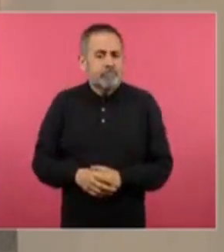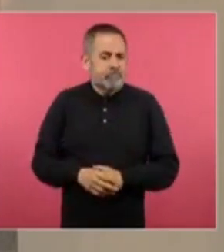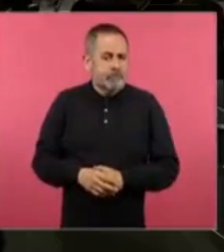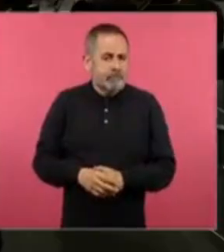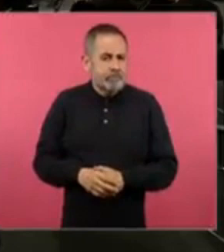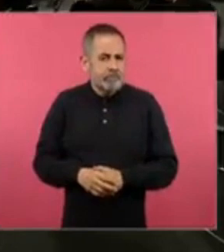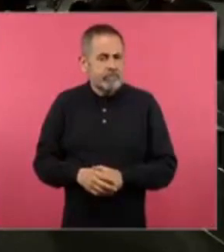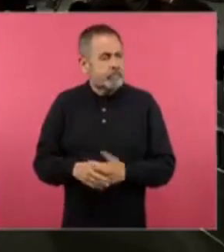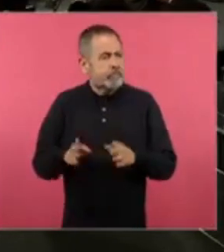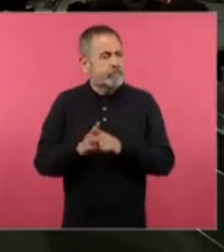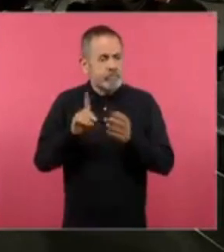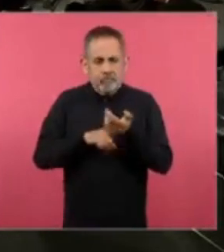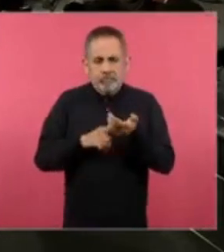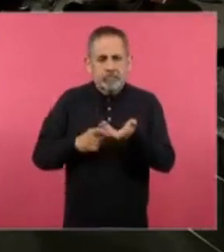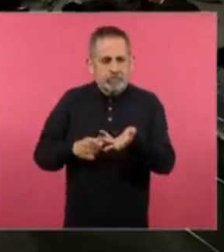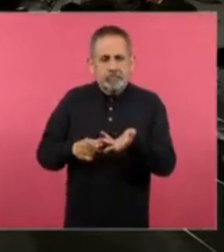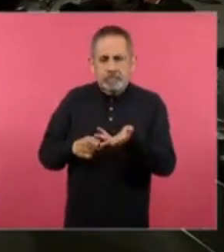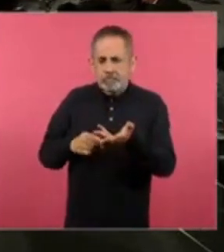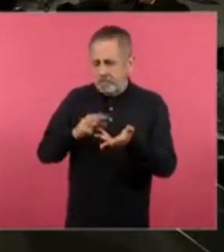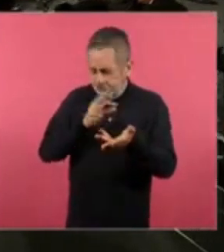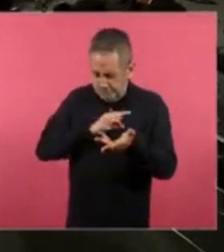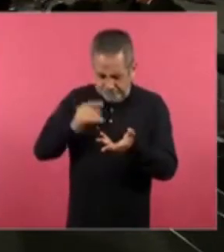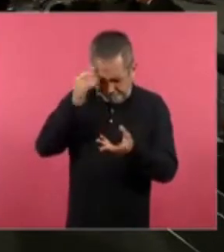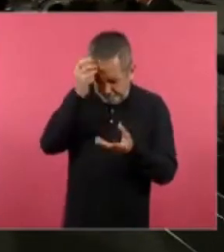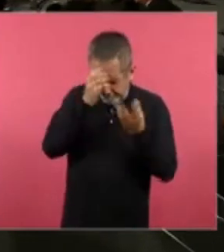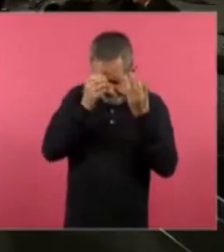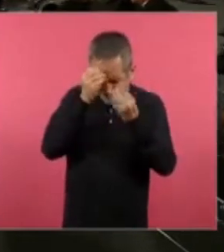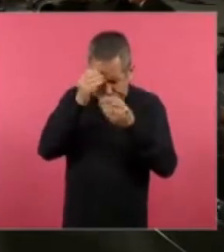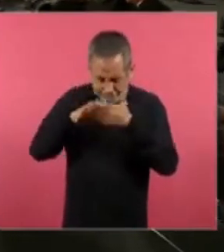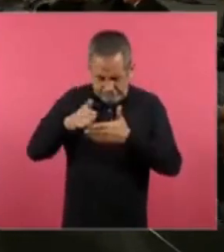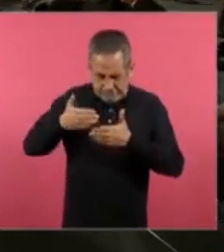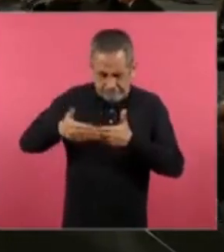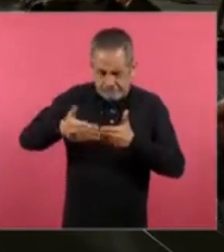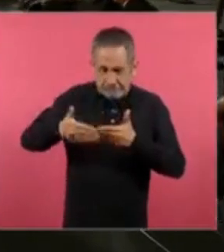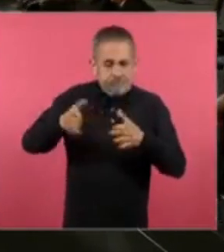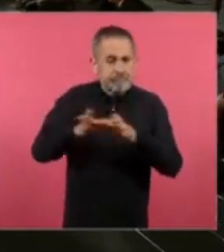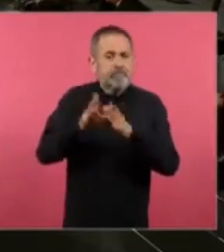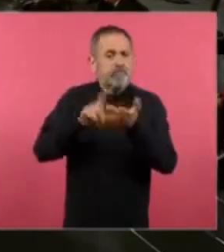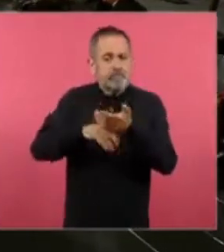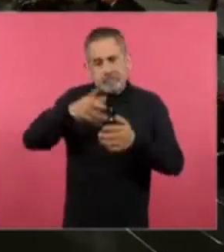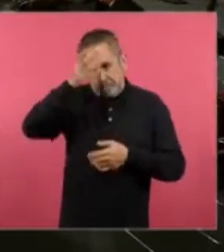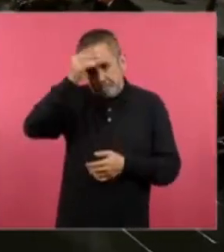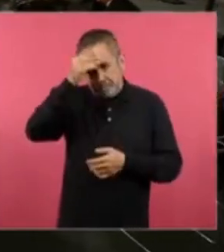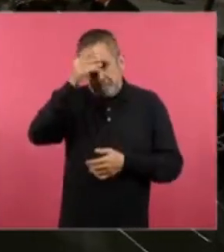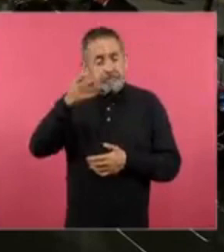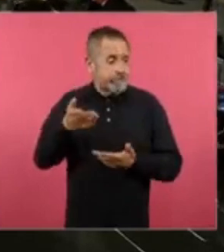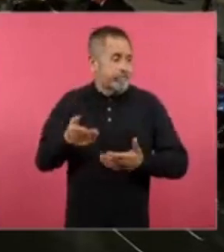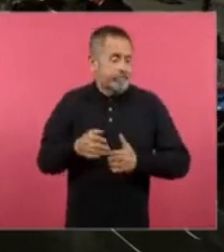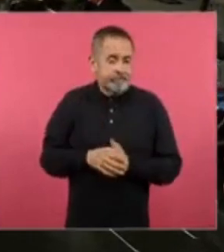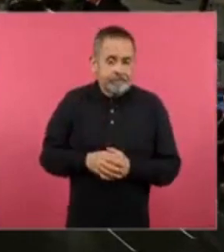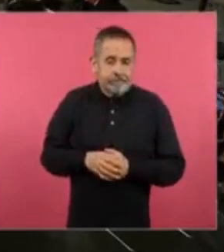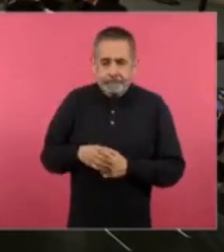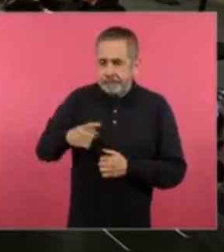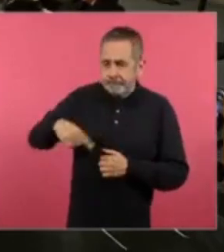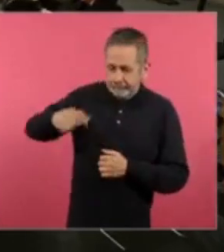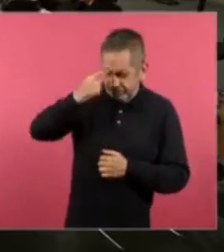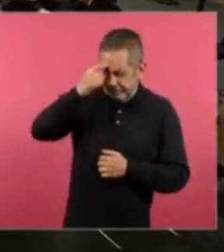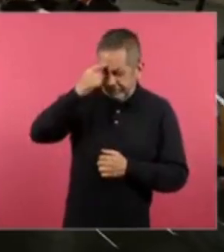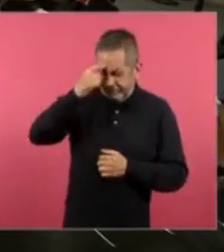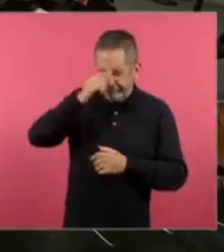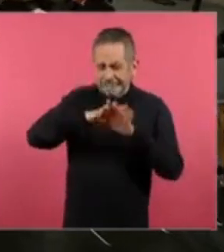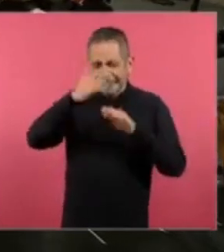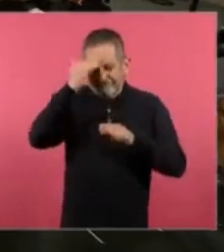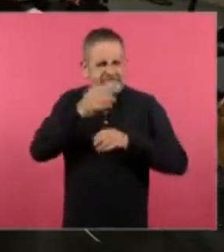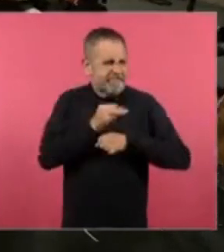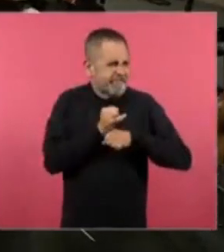habilidades metacognitivas que permiten regular el propio proceso de aprendizaje y aprender, ¿no?